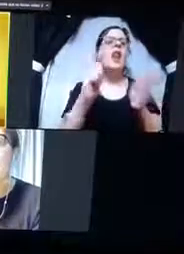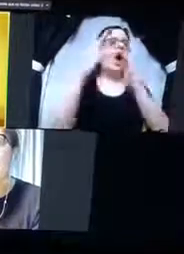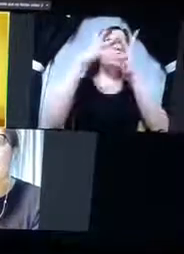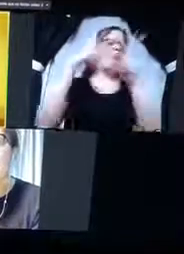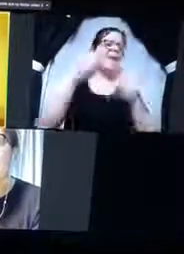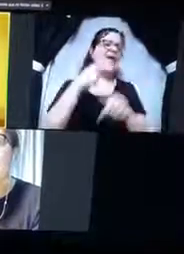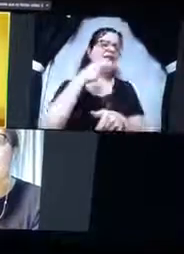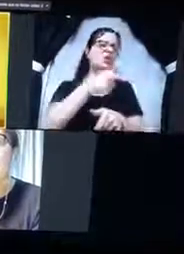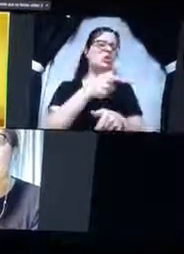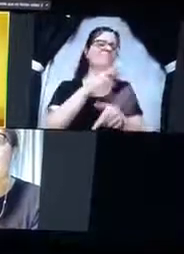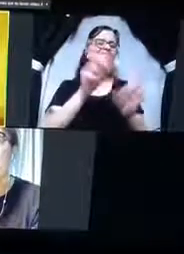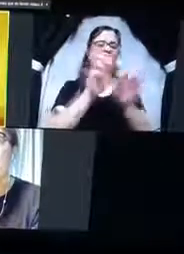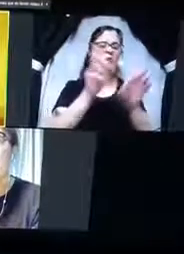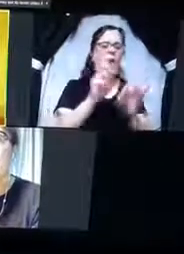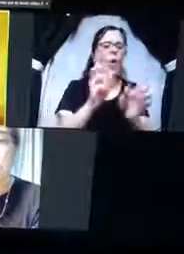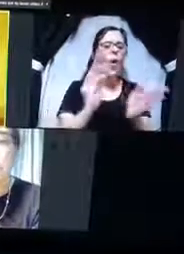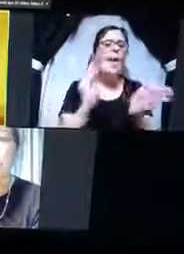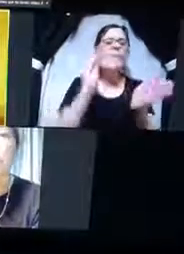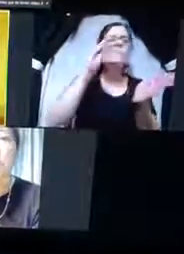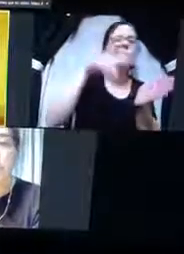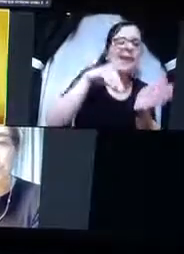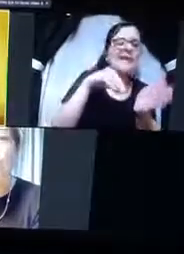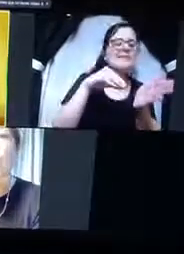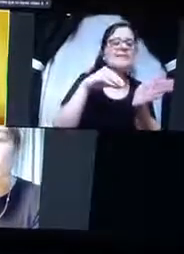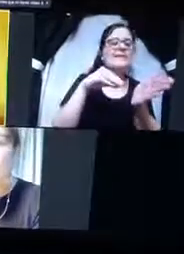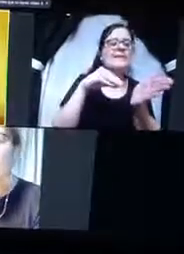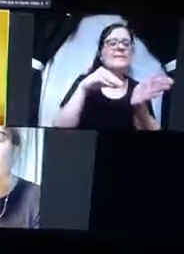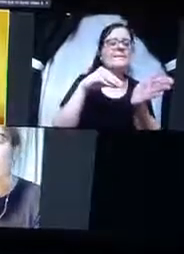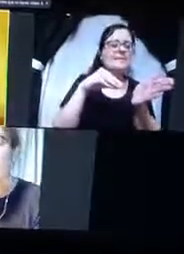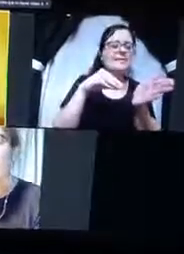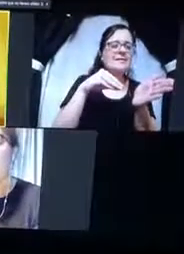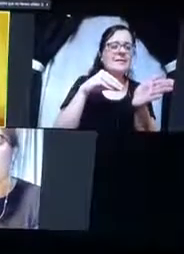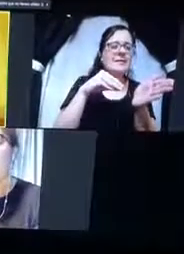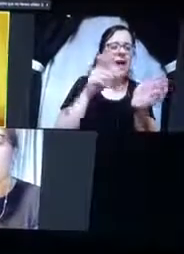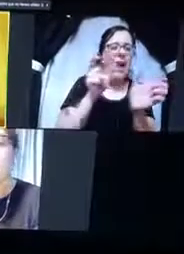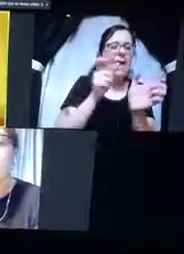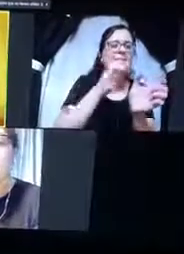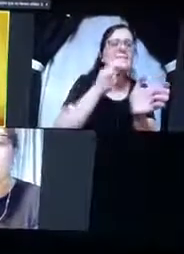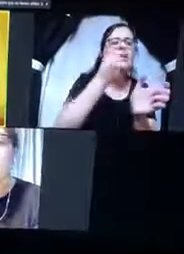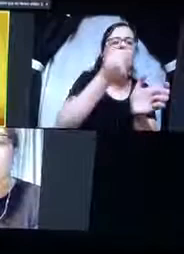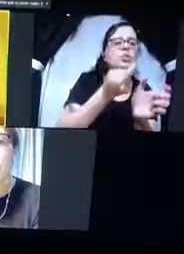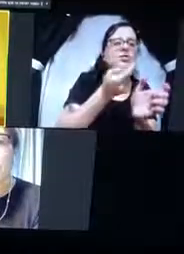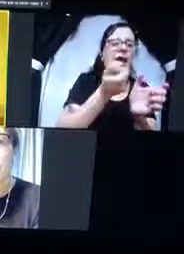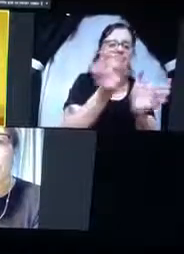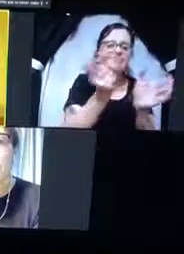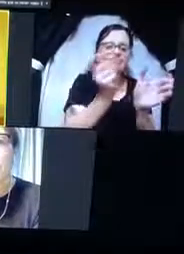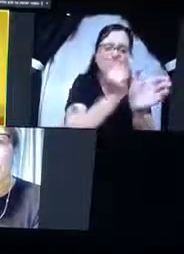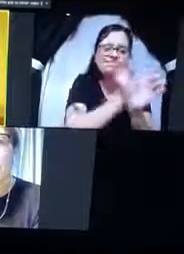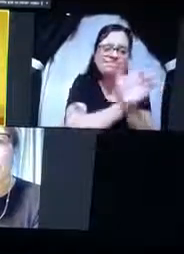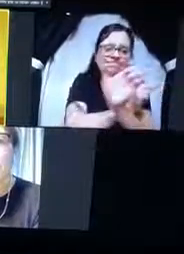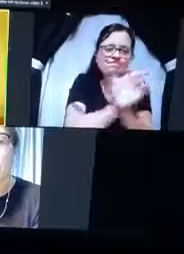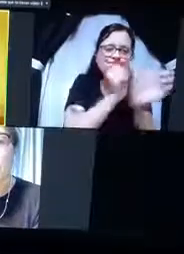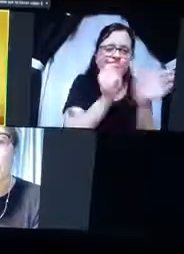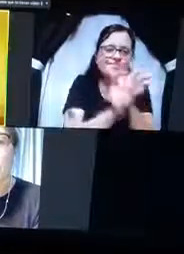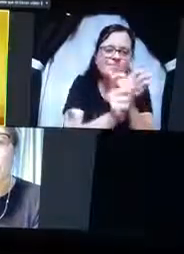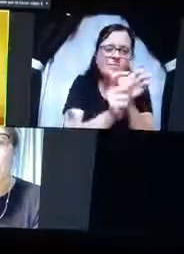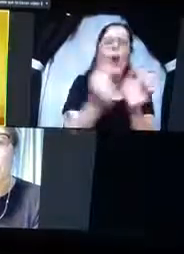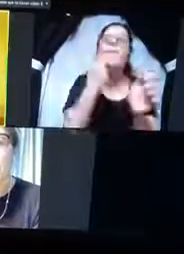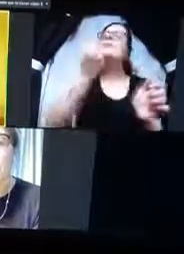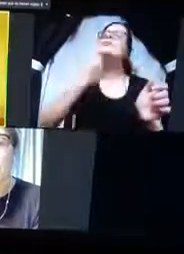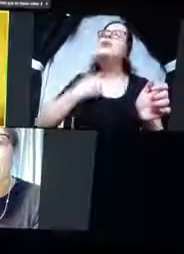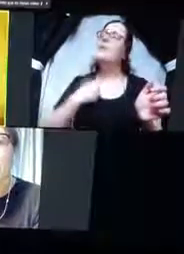cuál? Y esas se responden automáticamente. Ir un poquito más allá, dar vuelta a las preguntas, ¿sí? Que sean ellos los que pregunten y nosotros